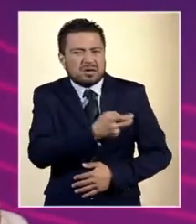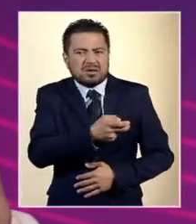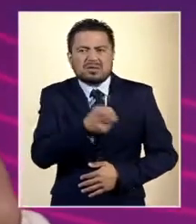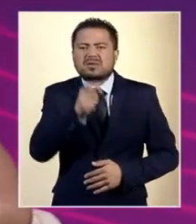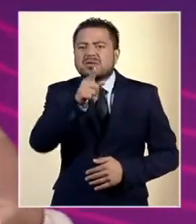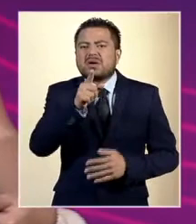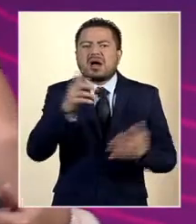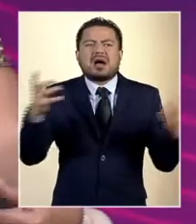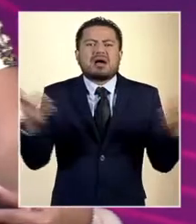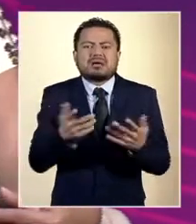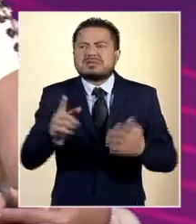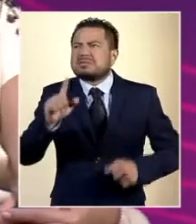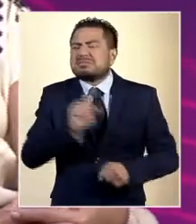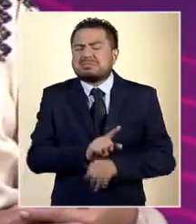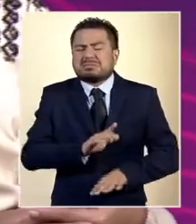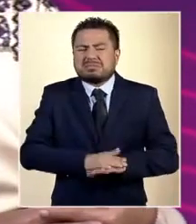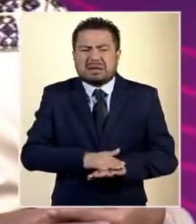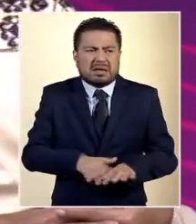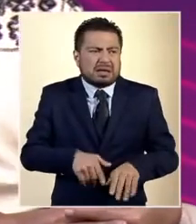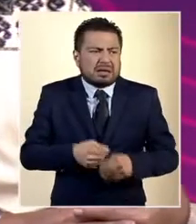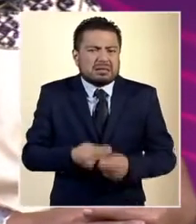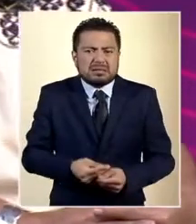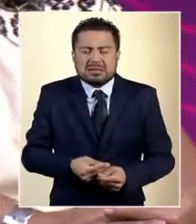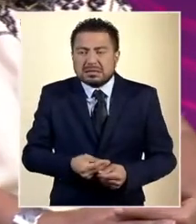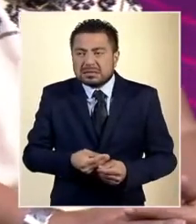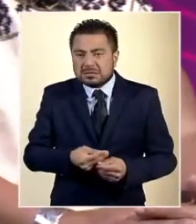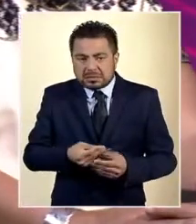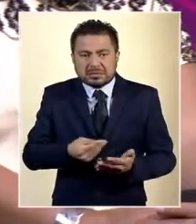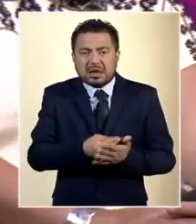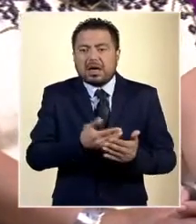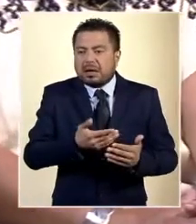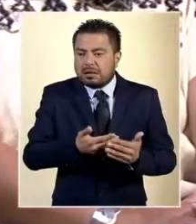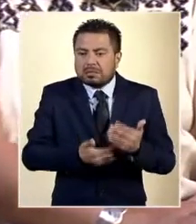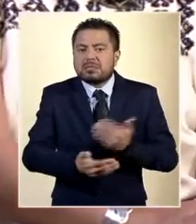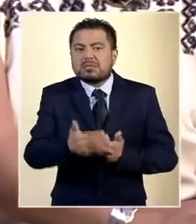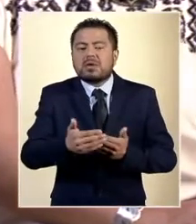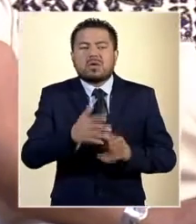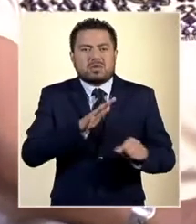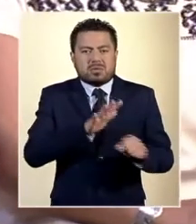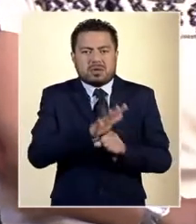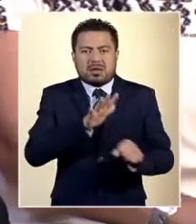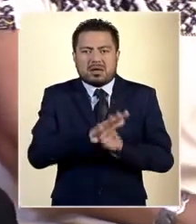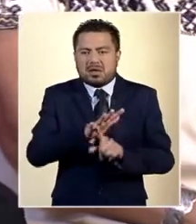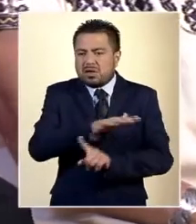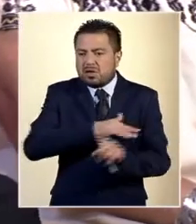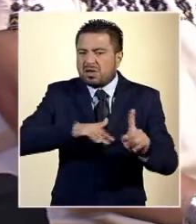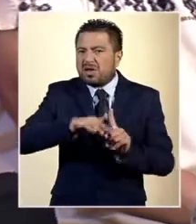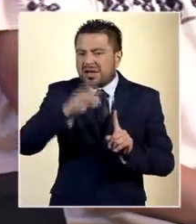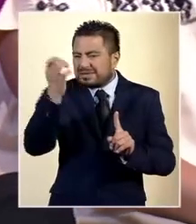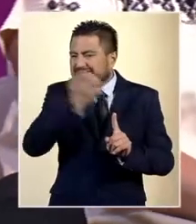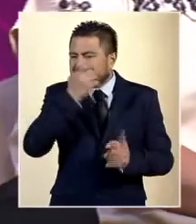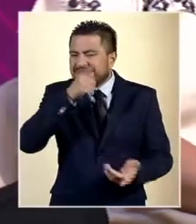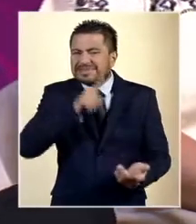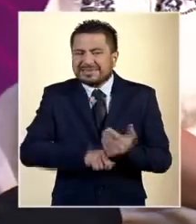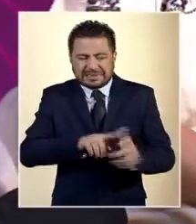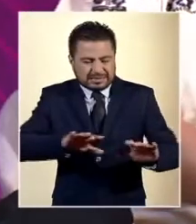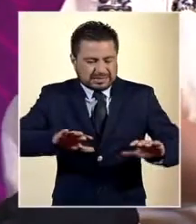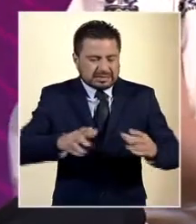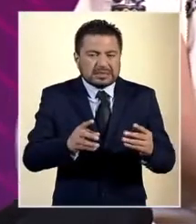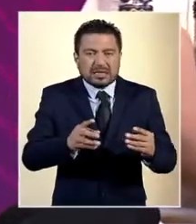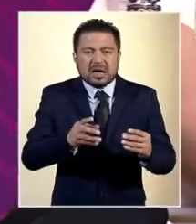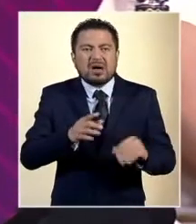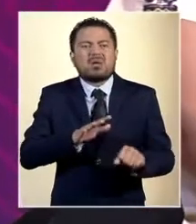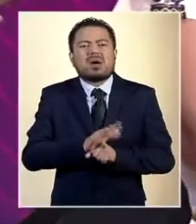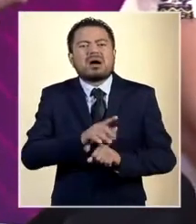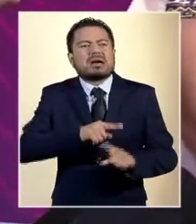vas desalineado, pues más, ¿no? Entonces llega un momento en que el entorno escolar, que es como uno de